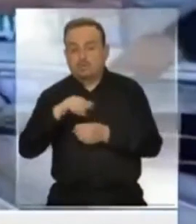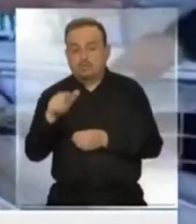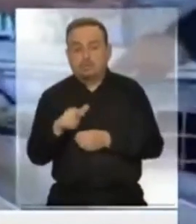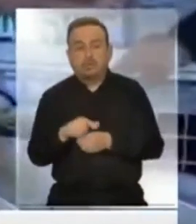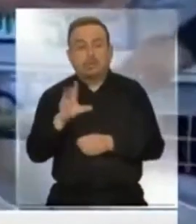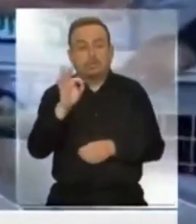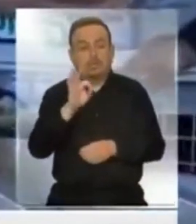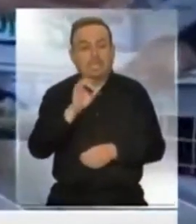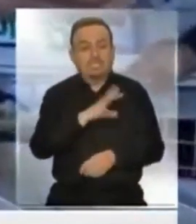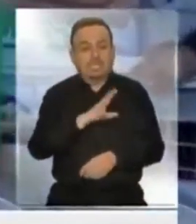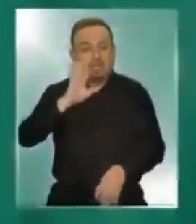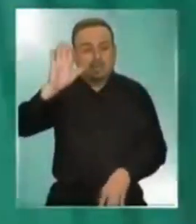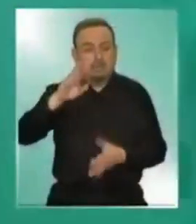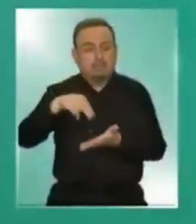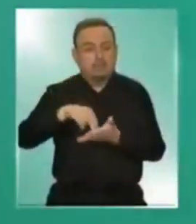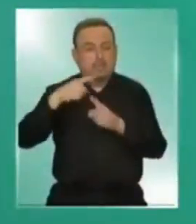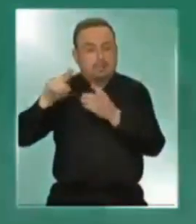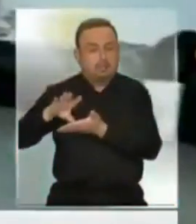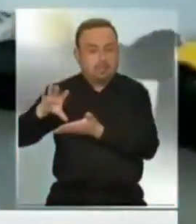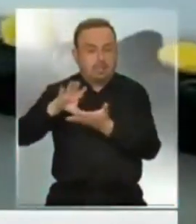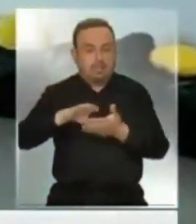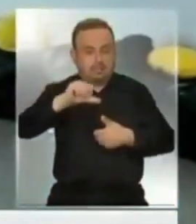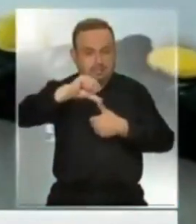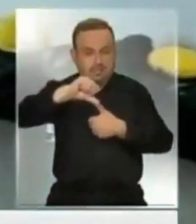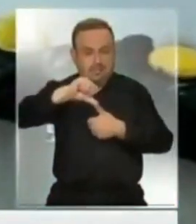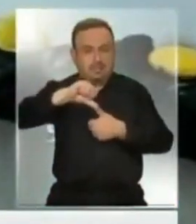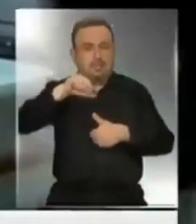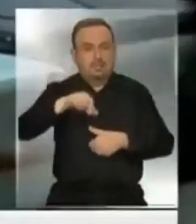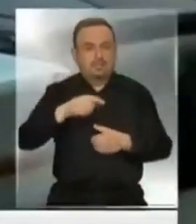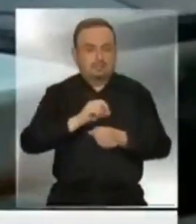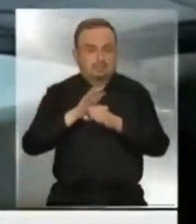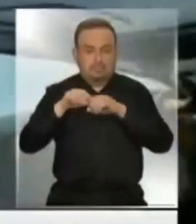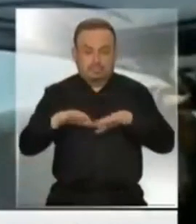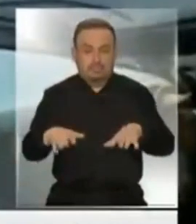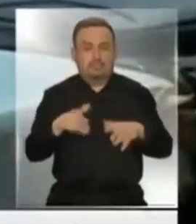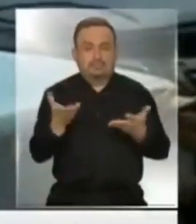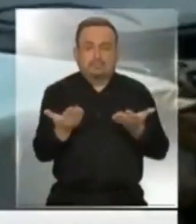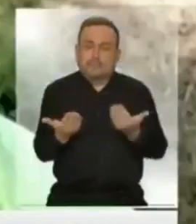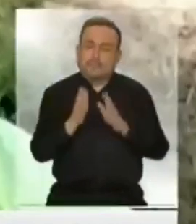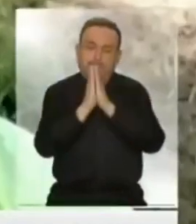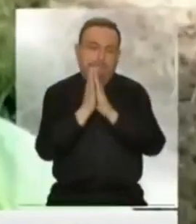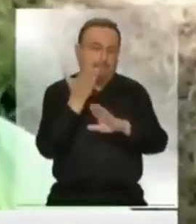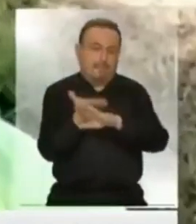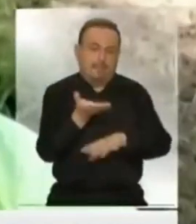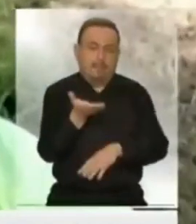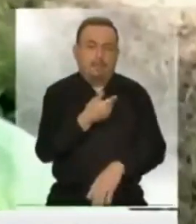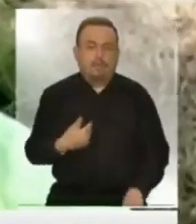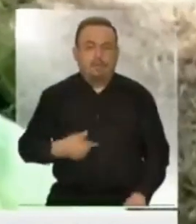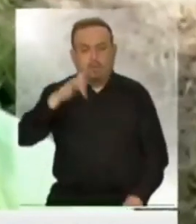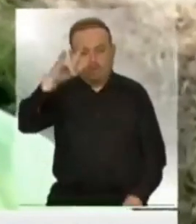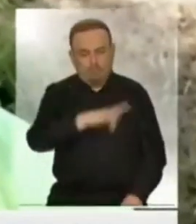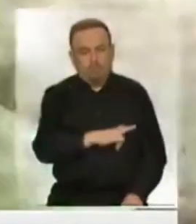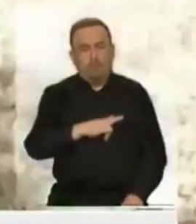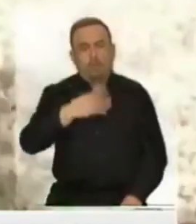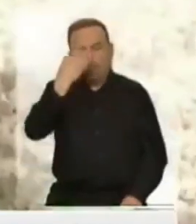Sino que sea acciones bastante certeras, porque si no el panorama que hoy es negro se va a volver mucho, pero sí, mucho peor. Y